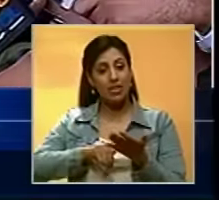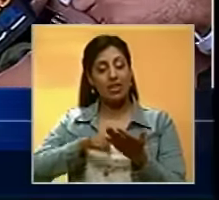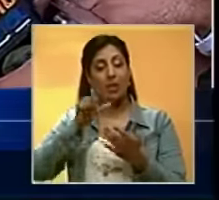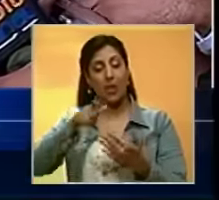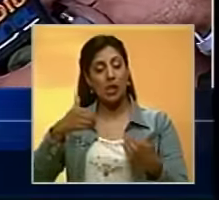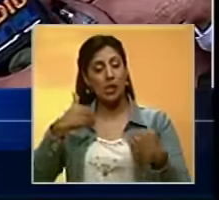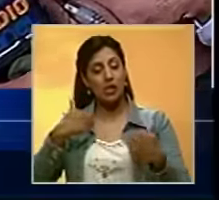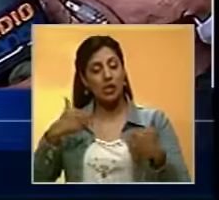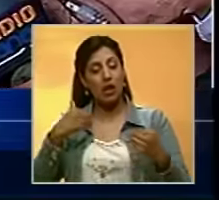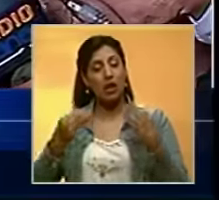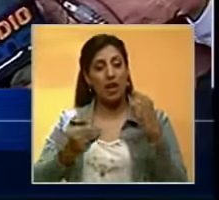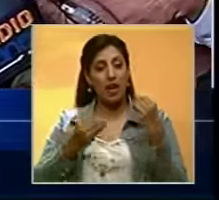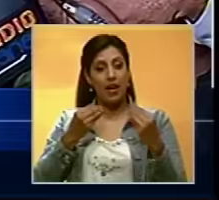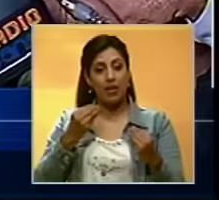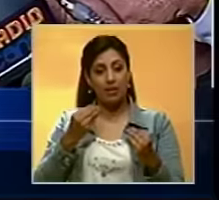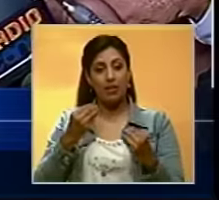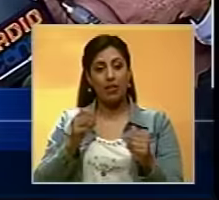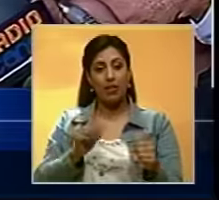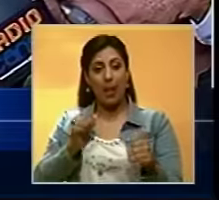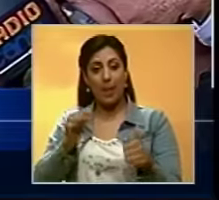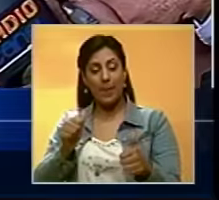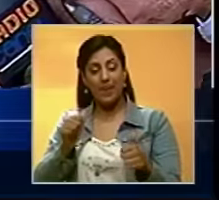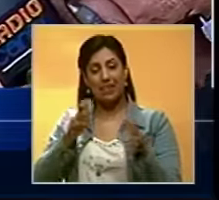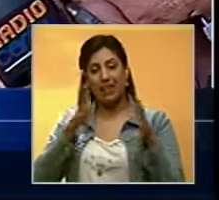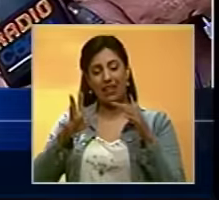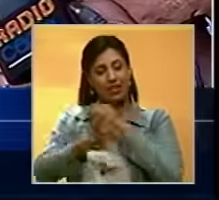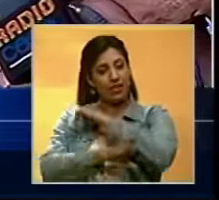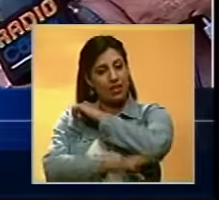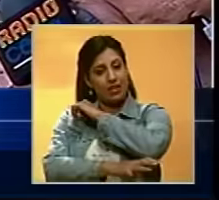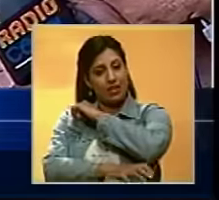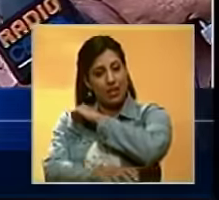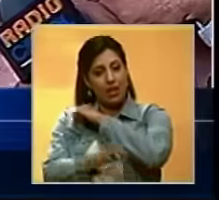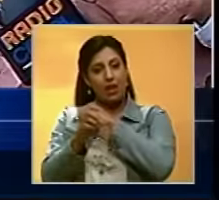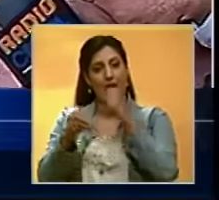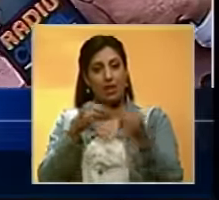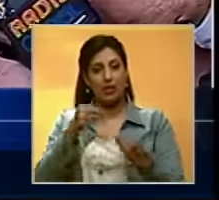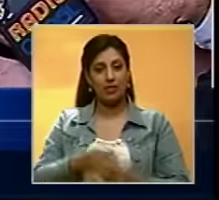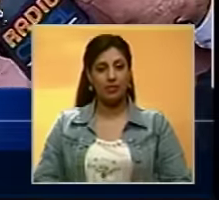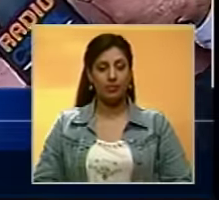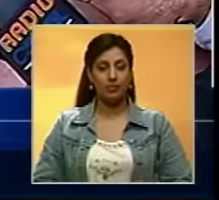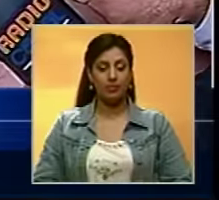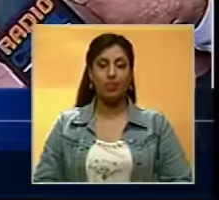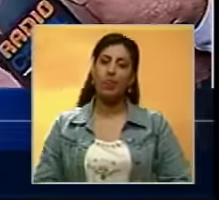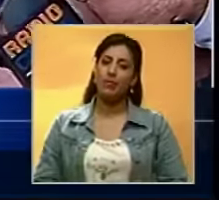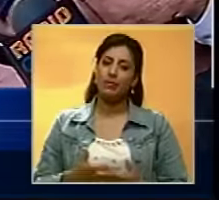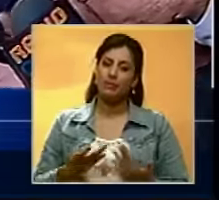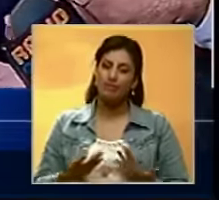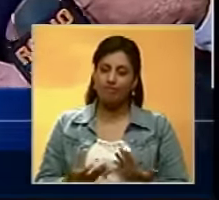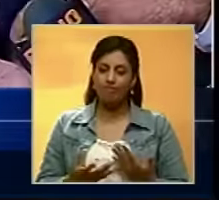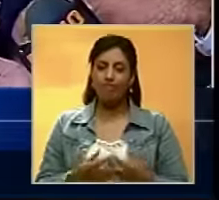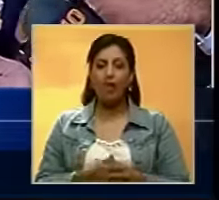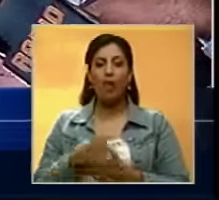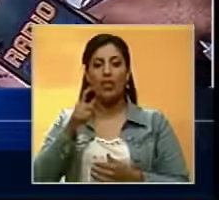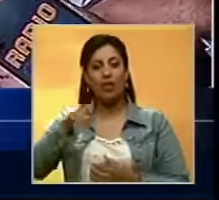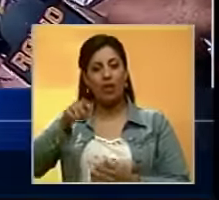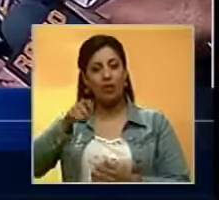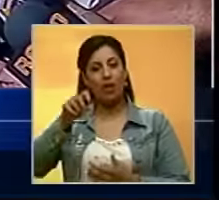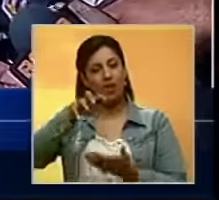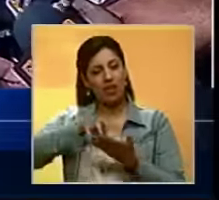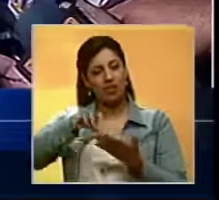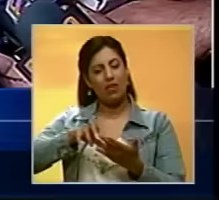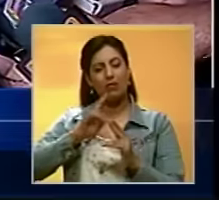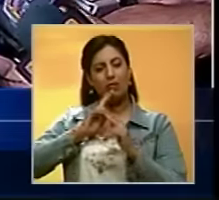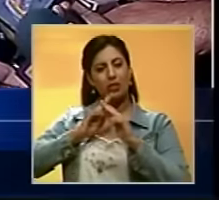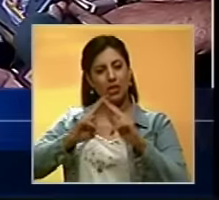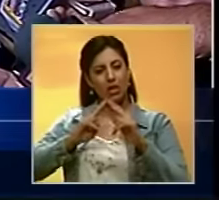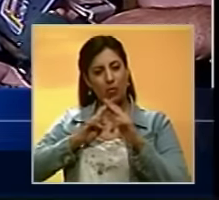víctimas que se generaron a partir del gigantesco fraude que se cometió el hecho de que tribunales estadales hayan